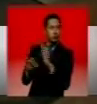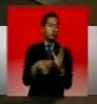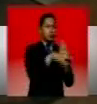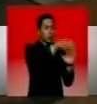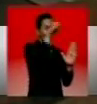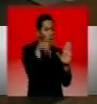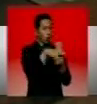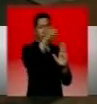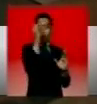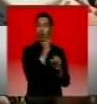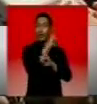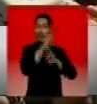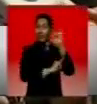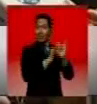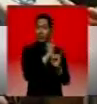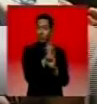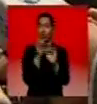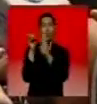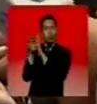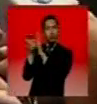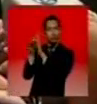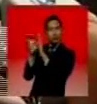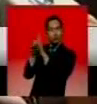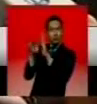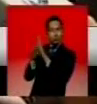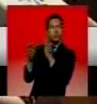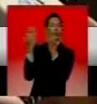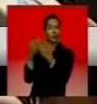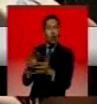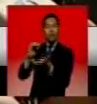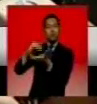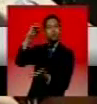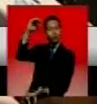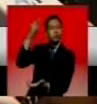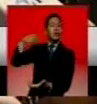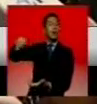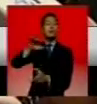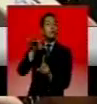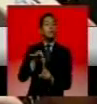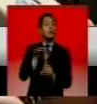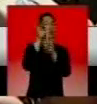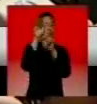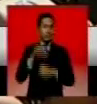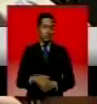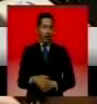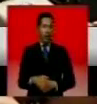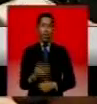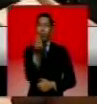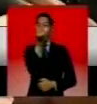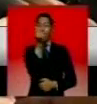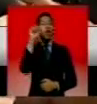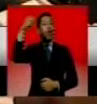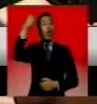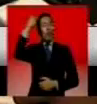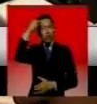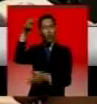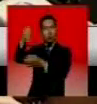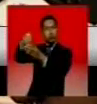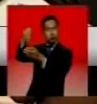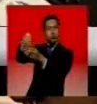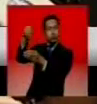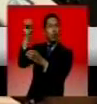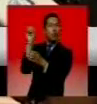donaciones internacionales. Van a ser colocados en una cuenta especial del presupuesto general del Estado con